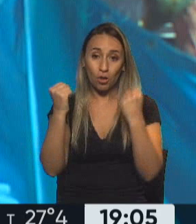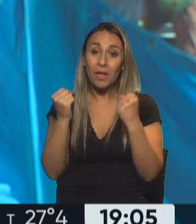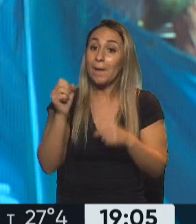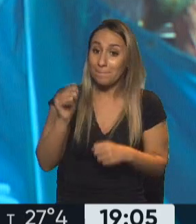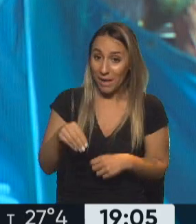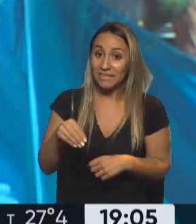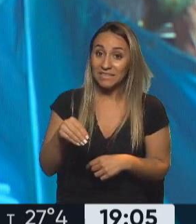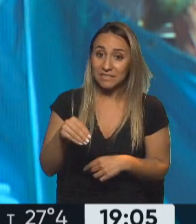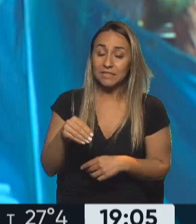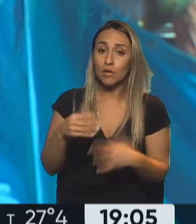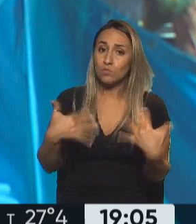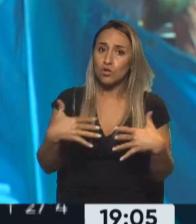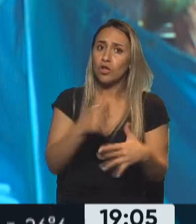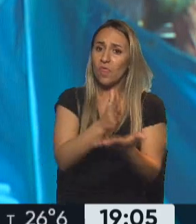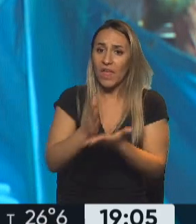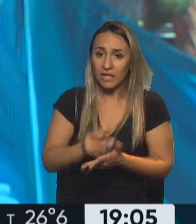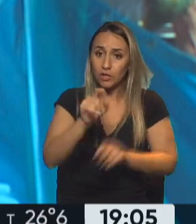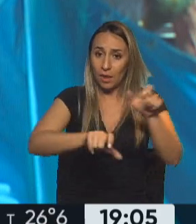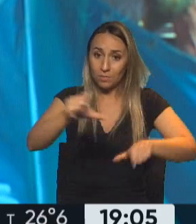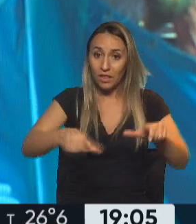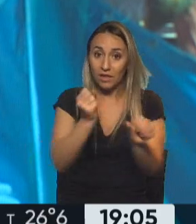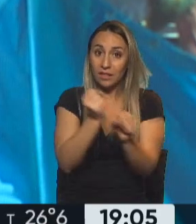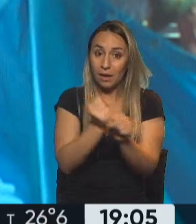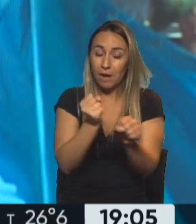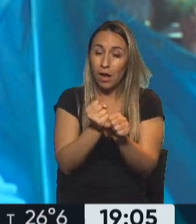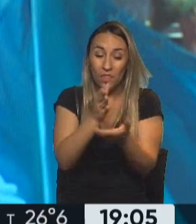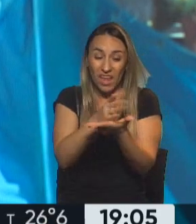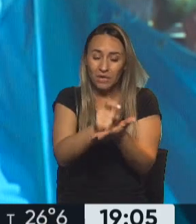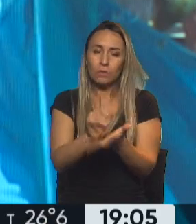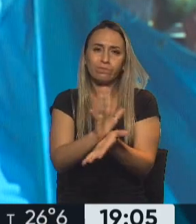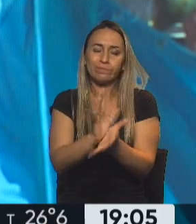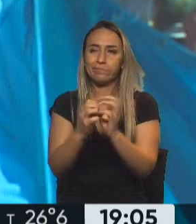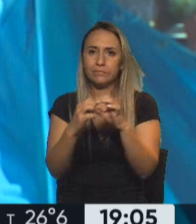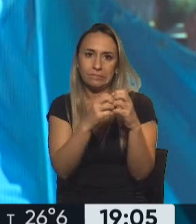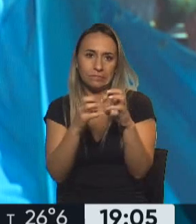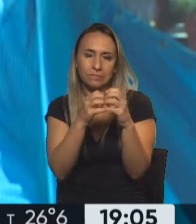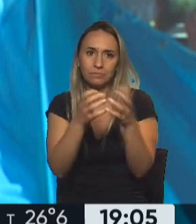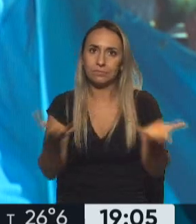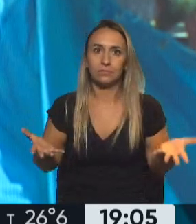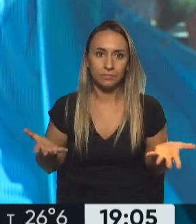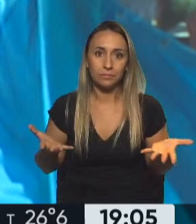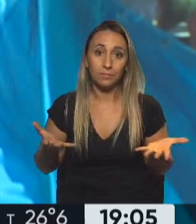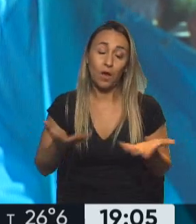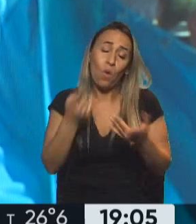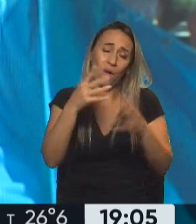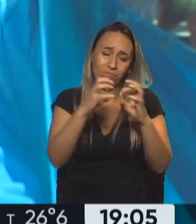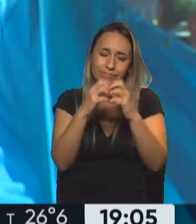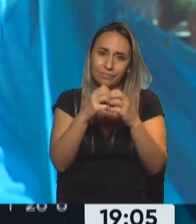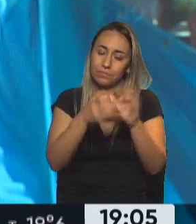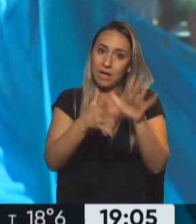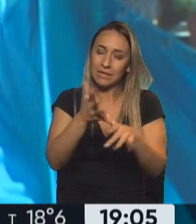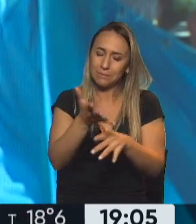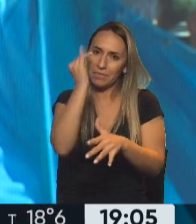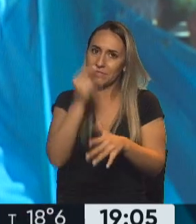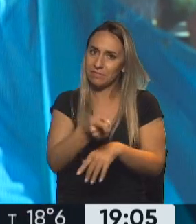varios de los derechos de los trabajadores están puestos en discusión, ¿no? Me parece que la discusión que más se ha evidenciado sobre la